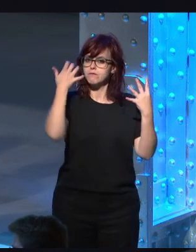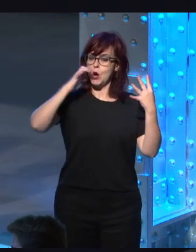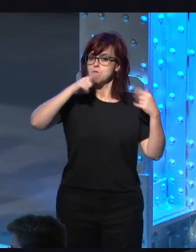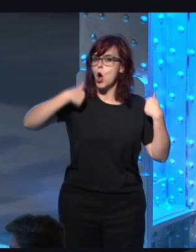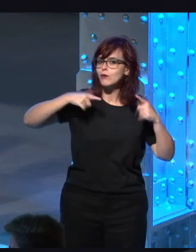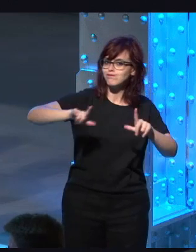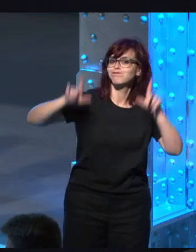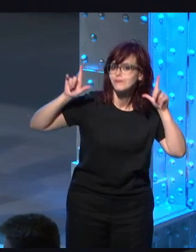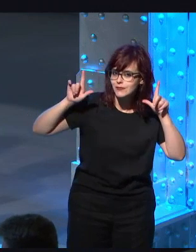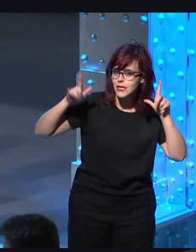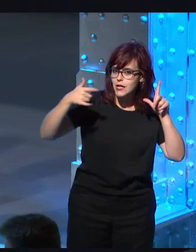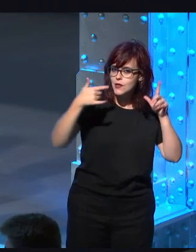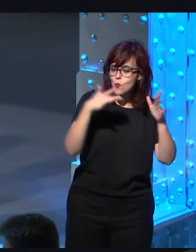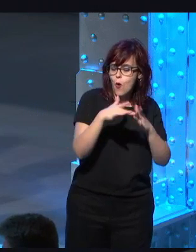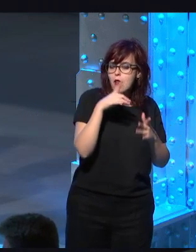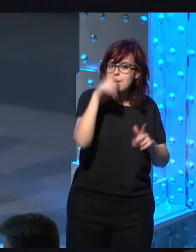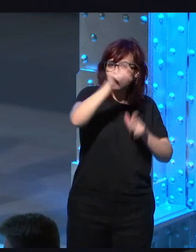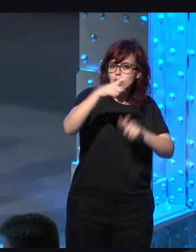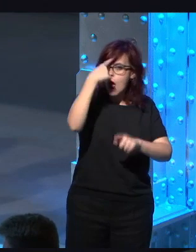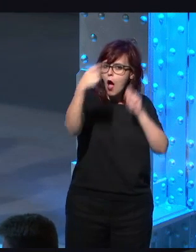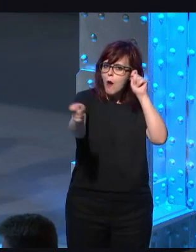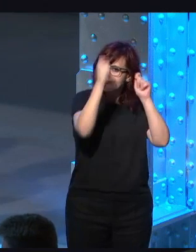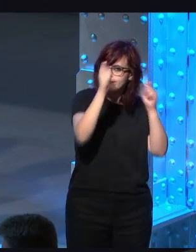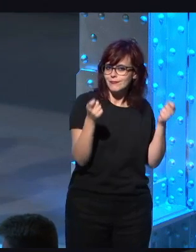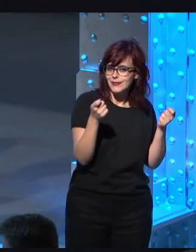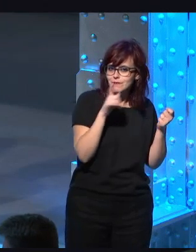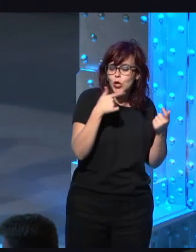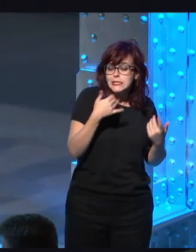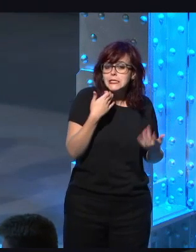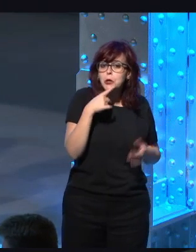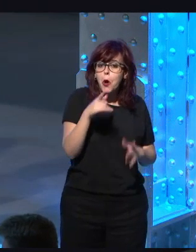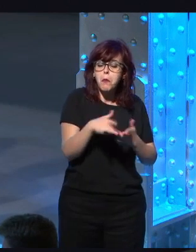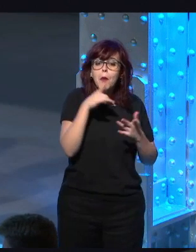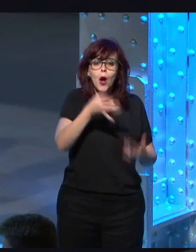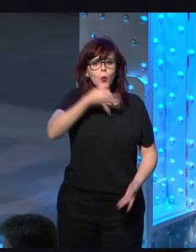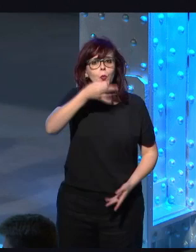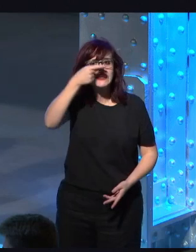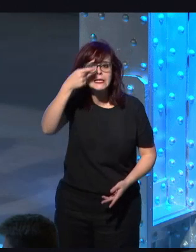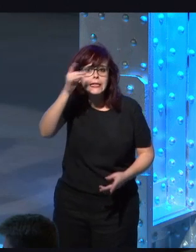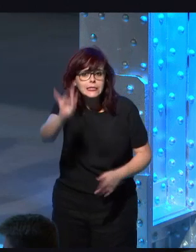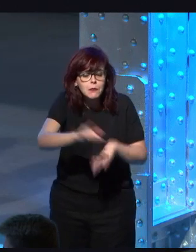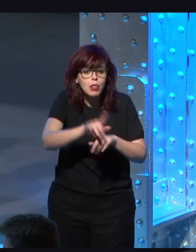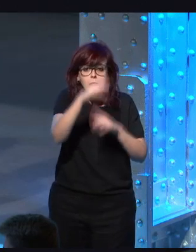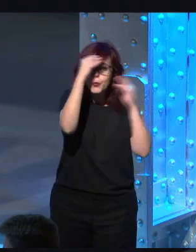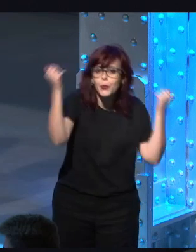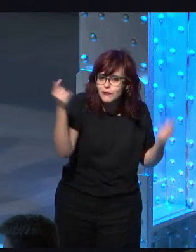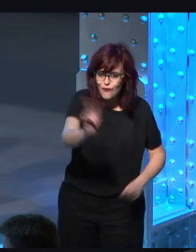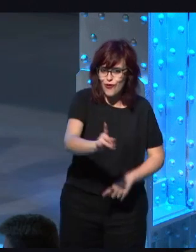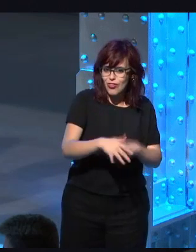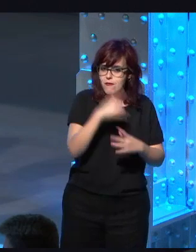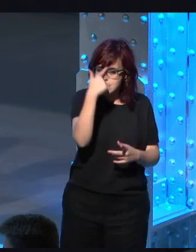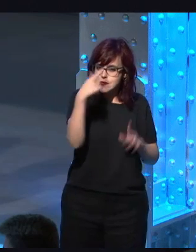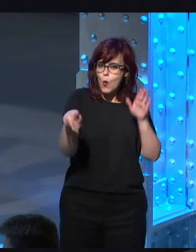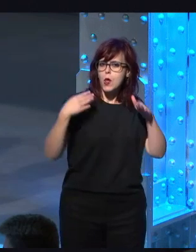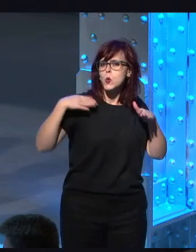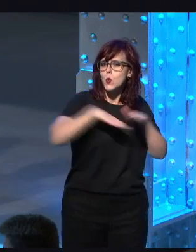deje una huella permanente o durante un largo tiempo, ¿no? Entonces, esto solamente ocurre, digamos, un